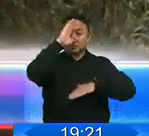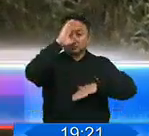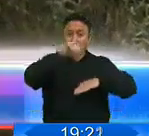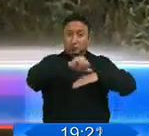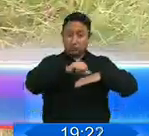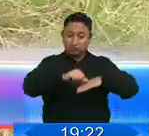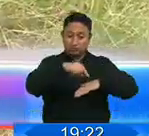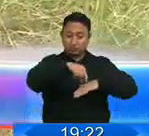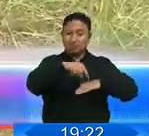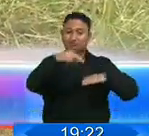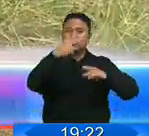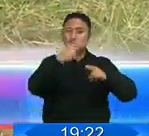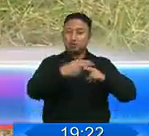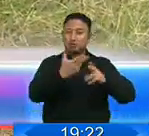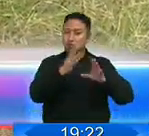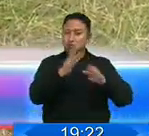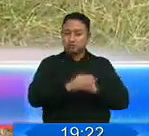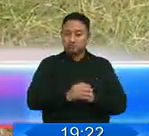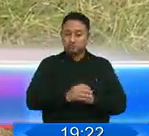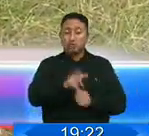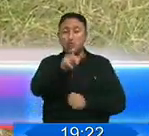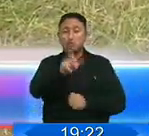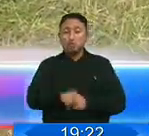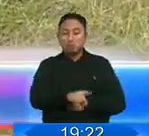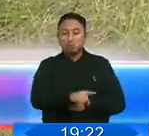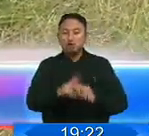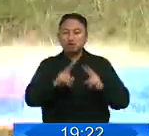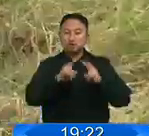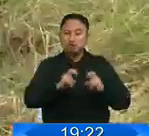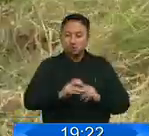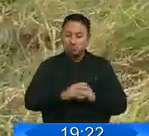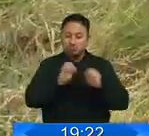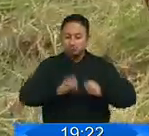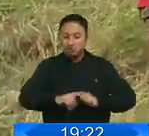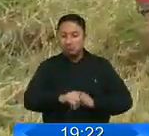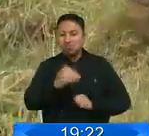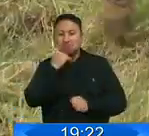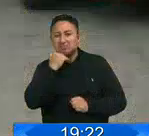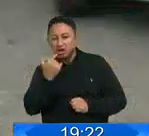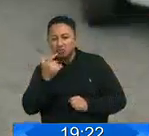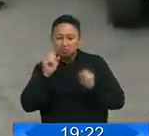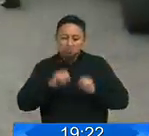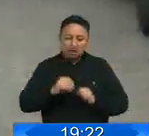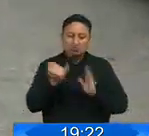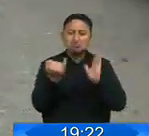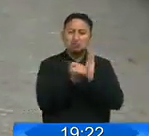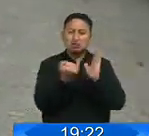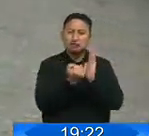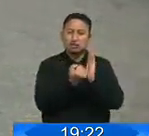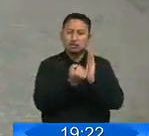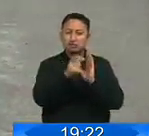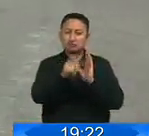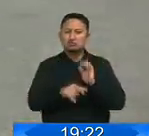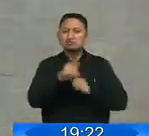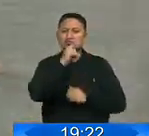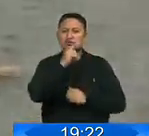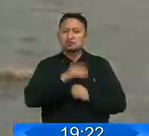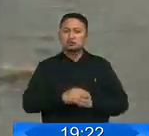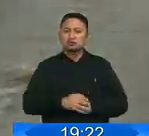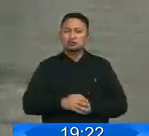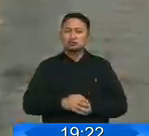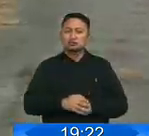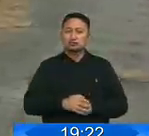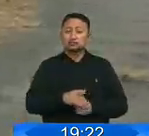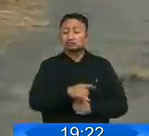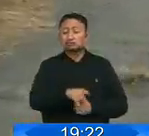medicina legal ahora los peritos trabajarán para conseguir alguna cicatriz rasgo en busca de saber su identidad para determinar